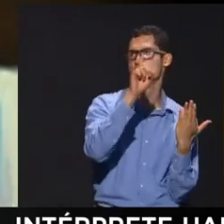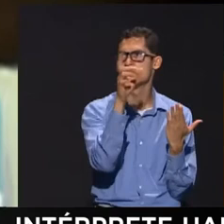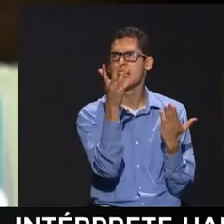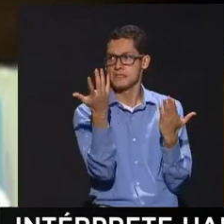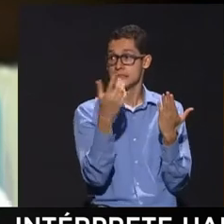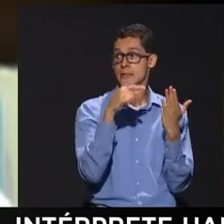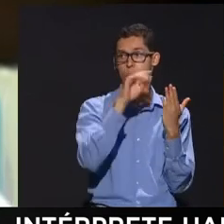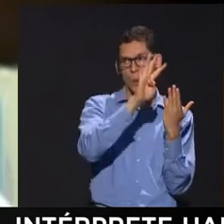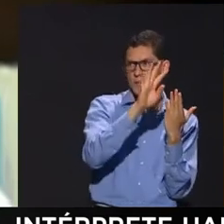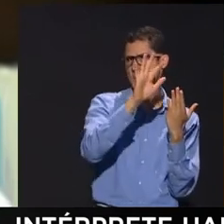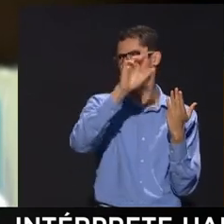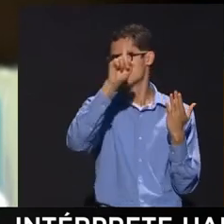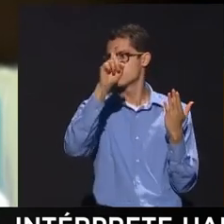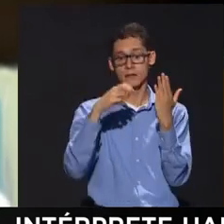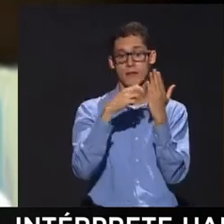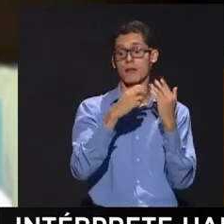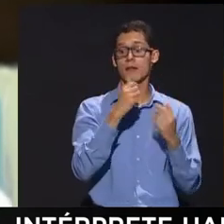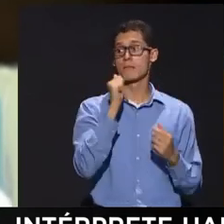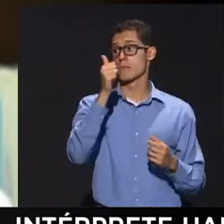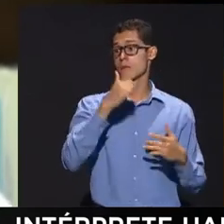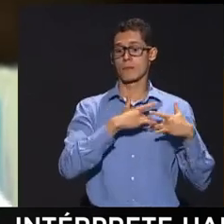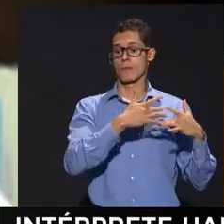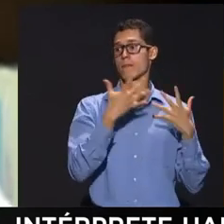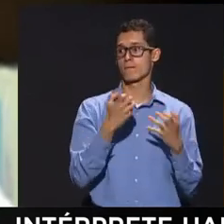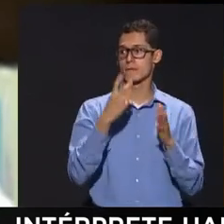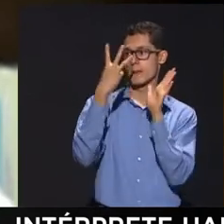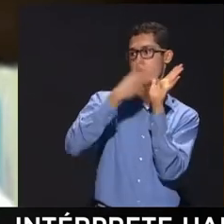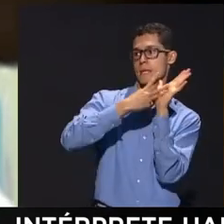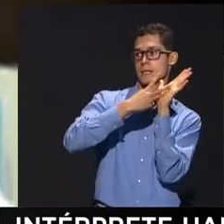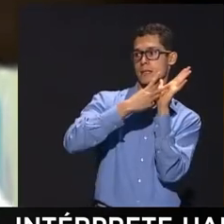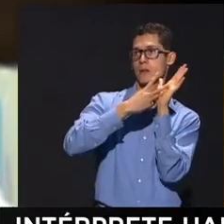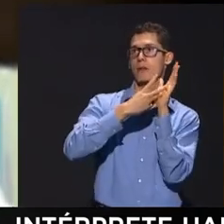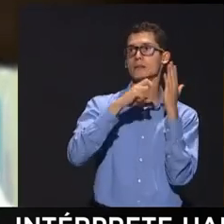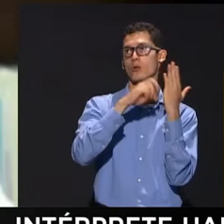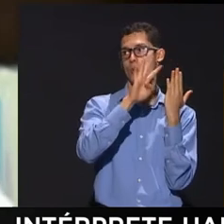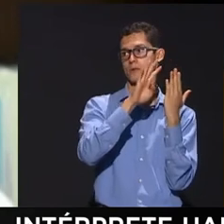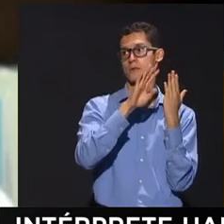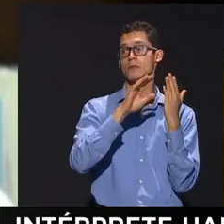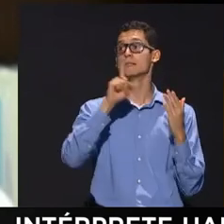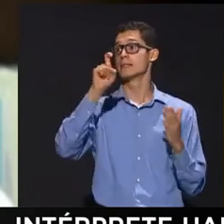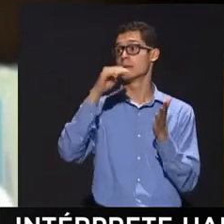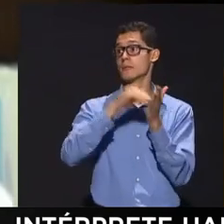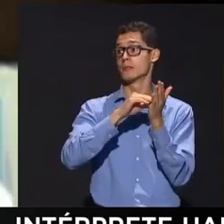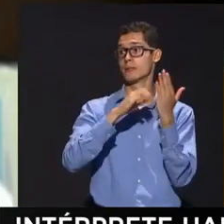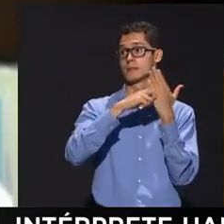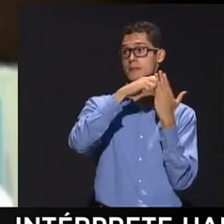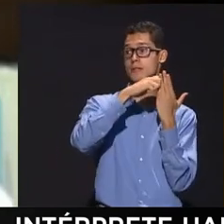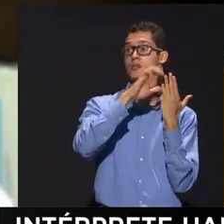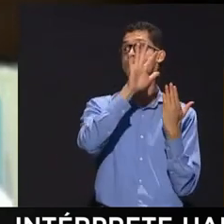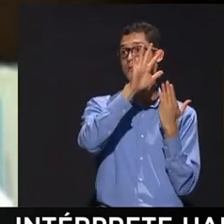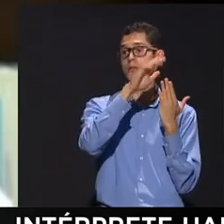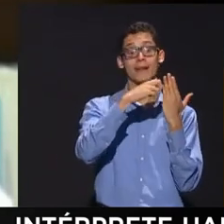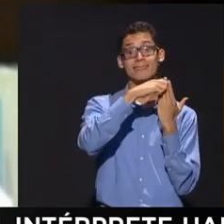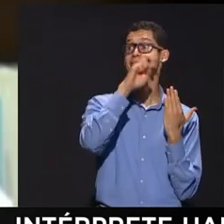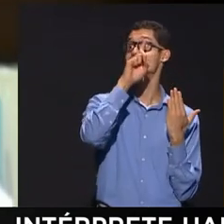país. Ese aporte que está definido en valor absoluto, 3.000 pesos si es del estrato 4, 6.000 pesos si es del estrato 5 y un valor como de 9.000 pesos si es del